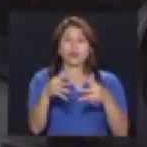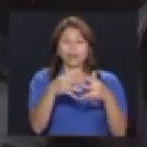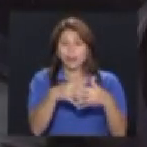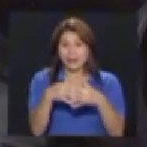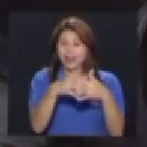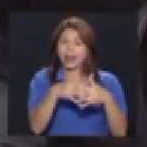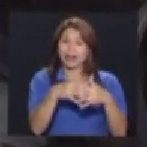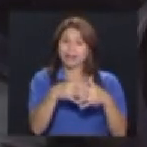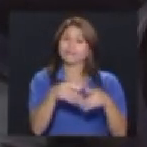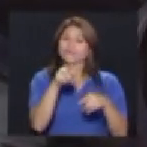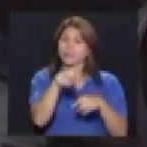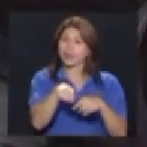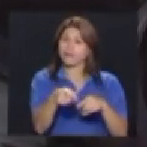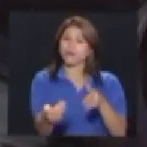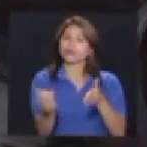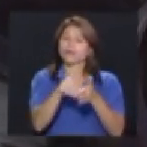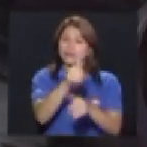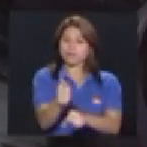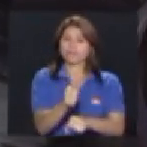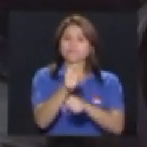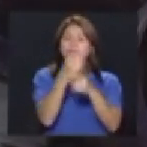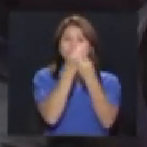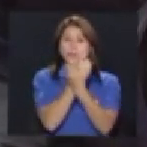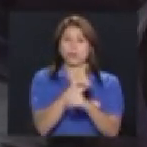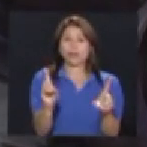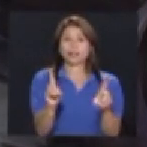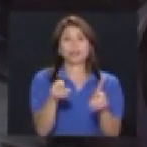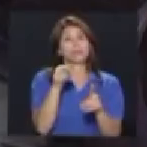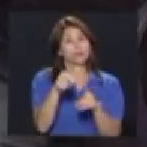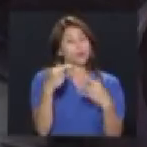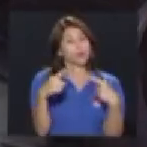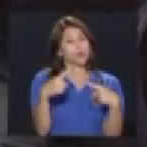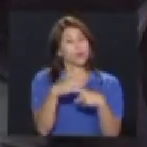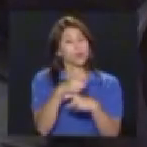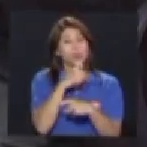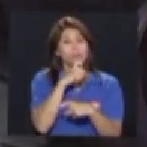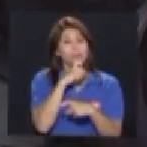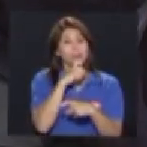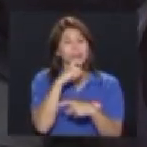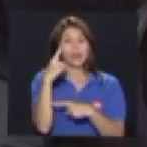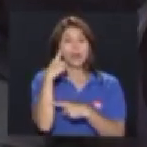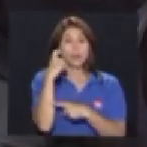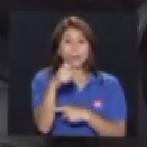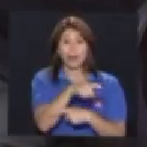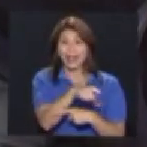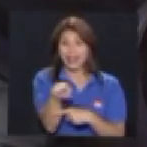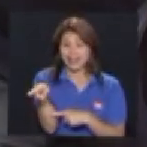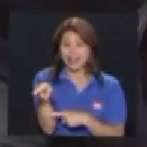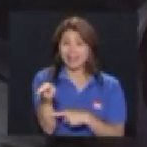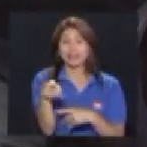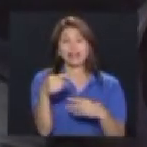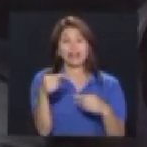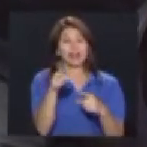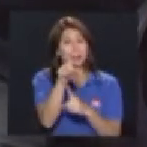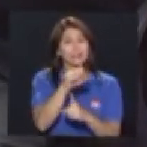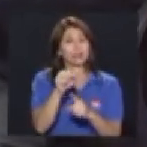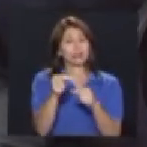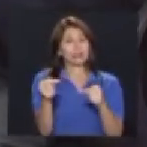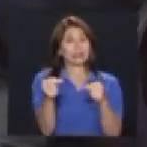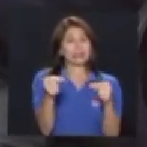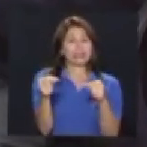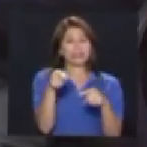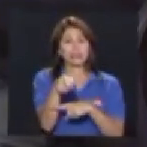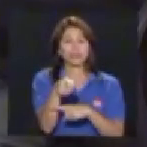porque hubo que sentar a actores que tenían sangre del otro en sus manos. Entonces no era